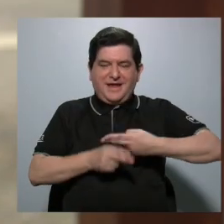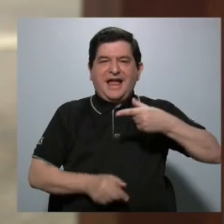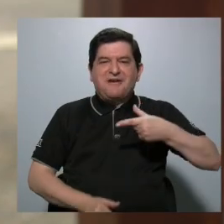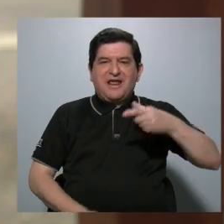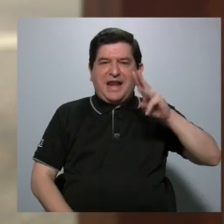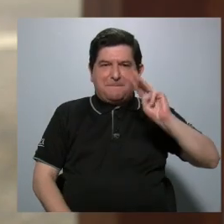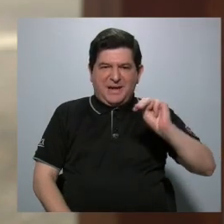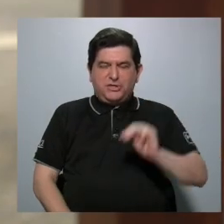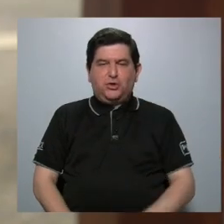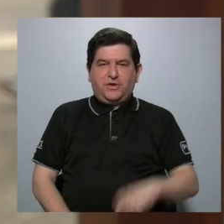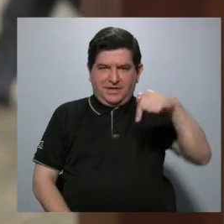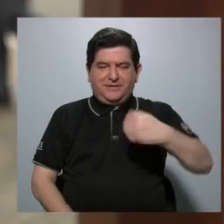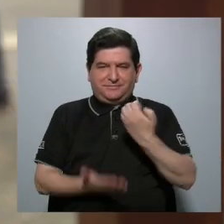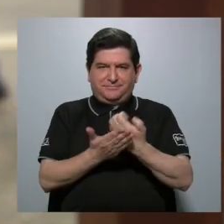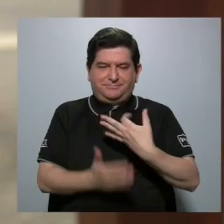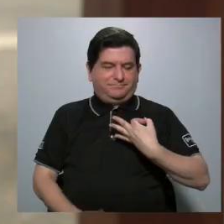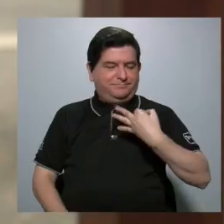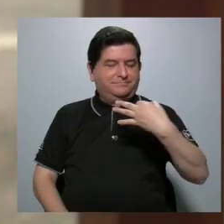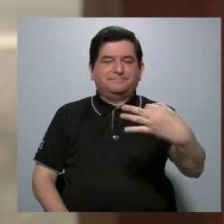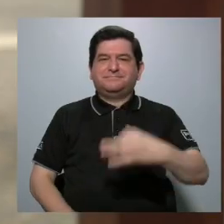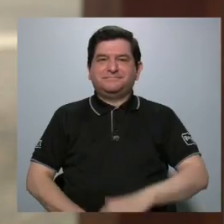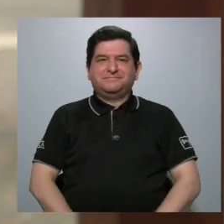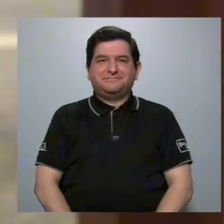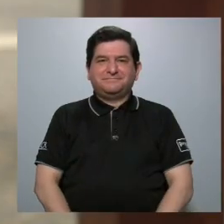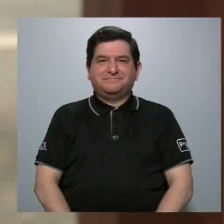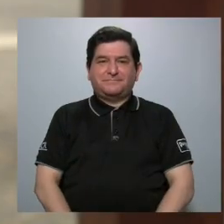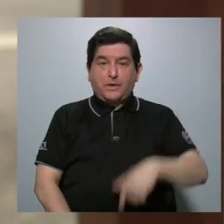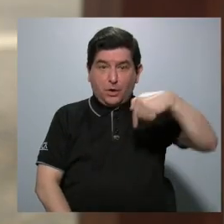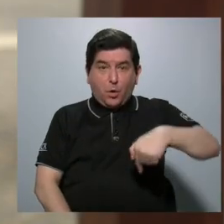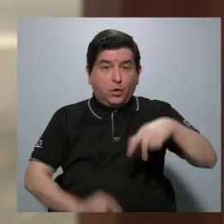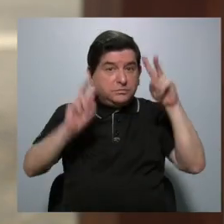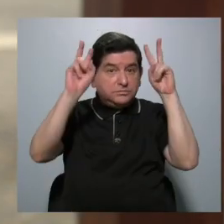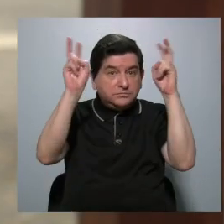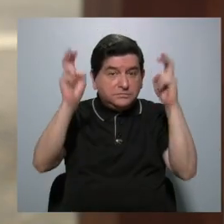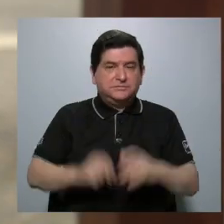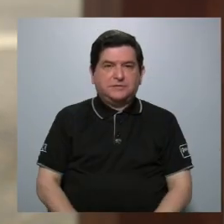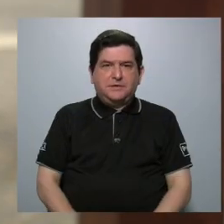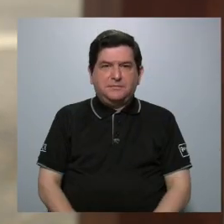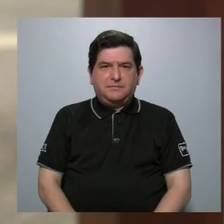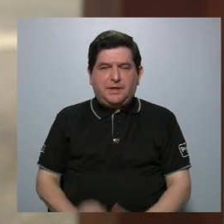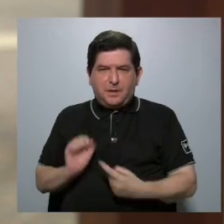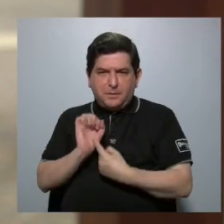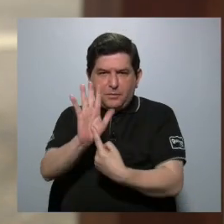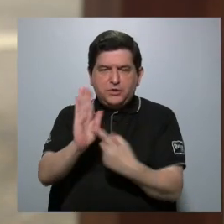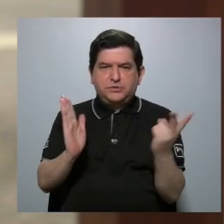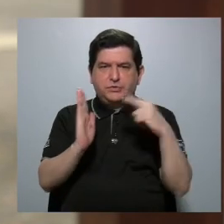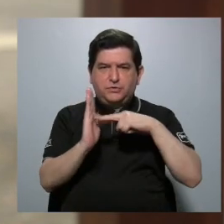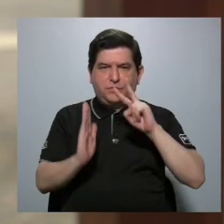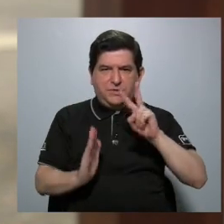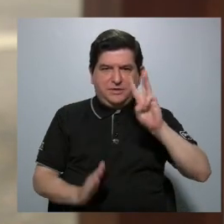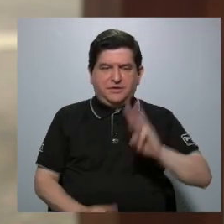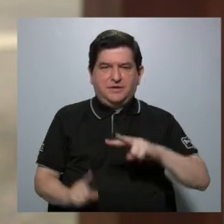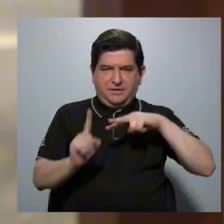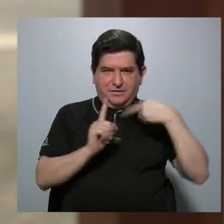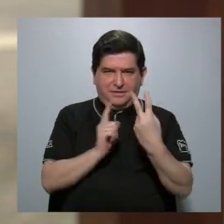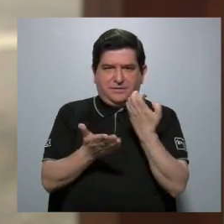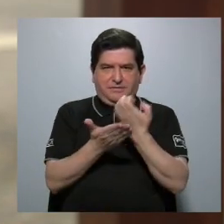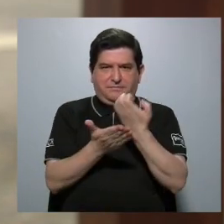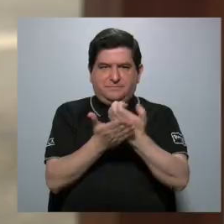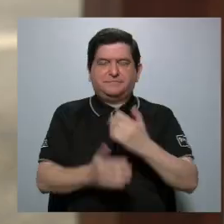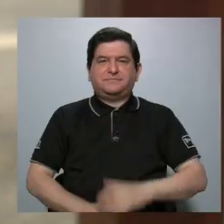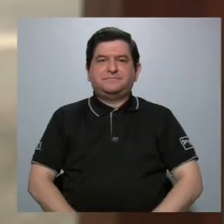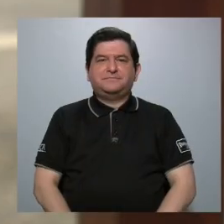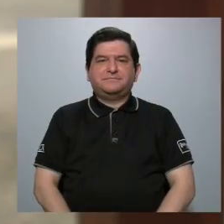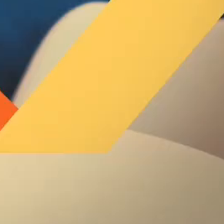Mi nombre es Gabriela Mayorga y esto es Economía para Llevar. Hoy el tema es el 2026 desde el punto de